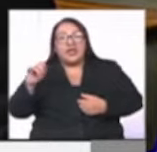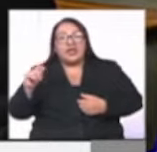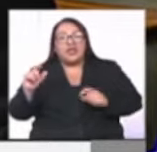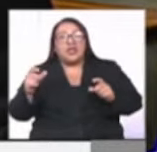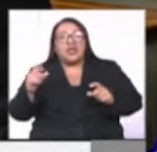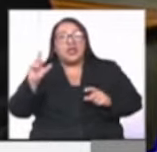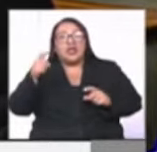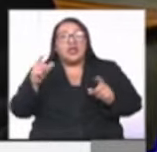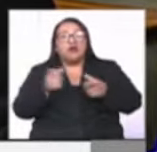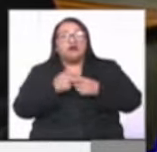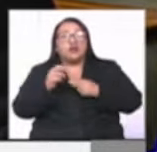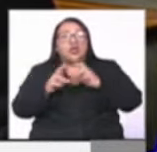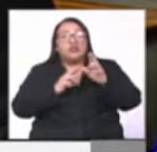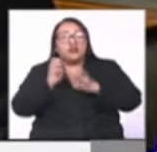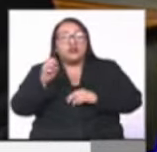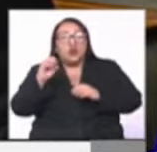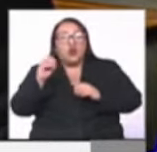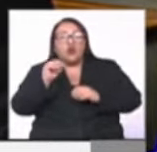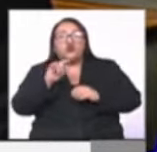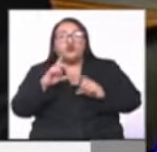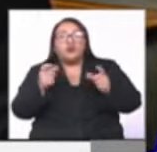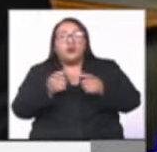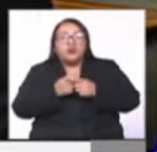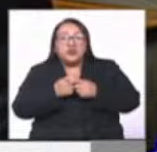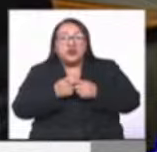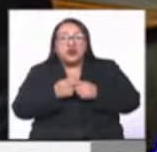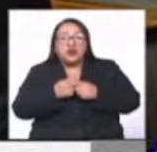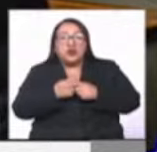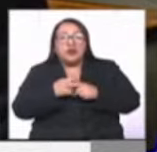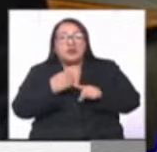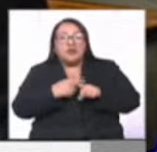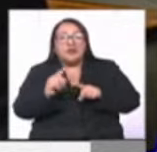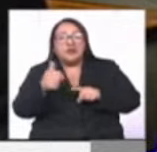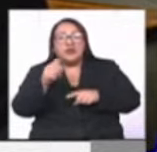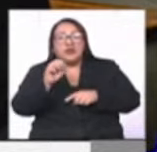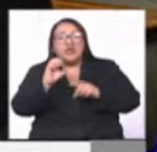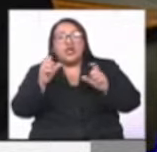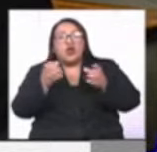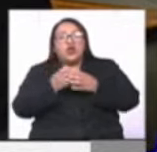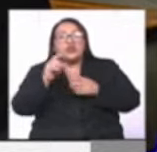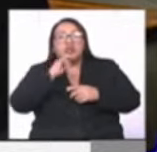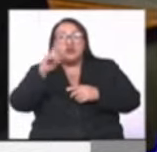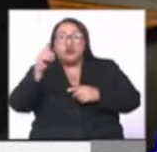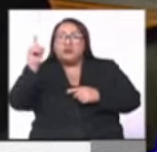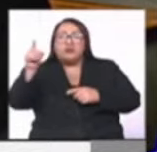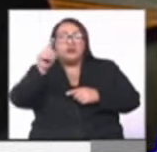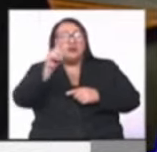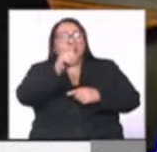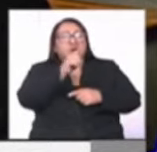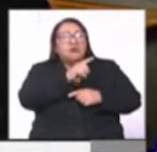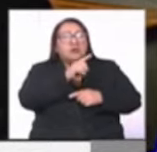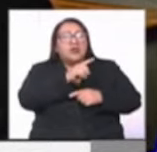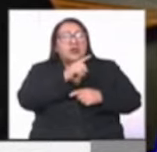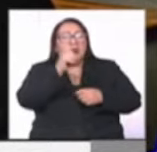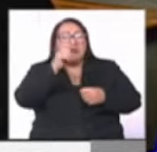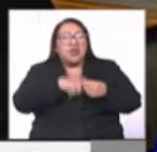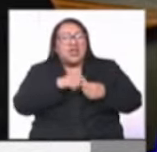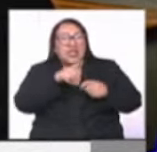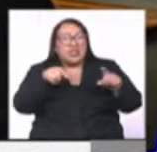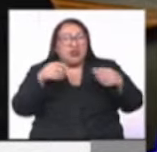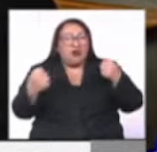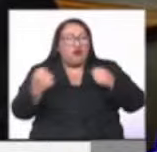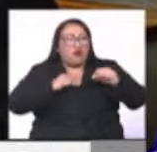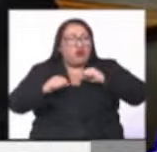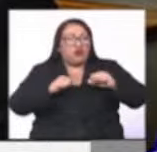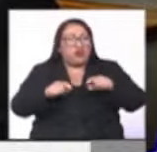relaciones exteriores o del subcomité para el hemisferio occidental del senado de los Estados Unidos de América son parte de una confabulación